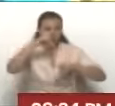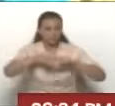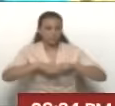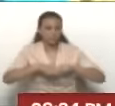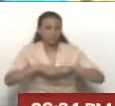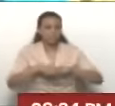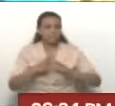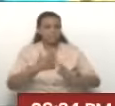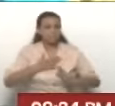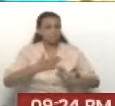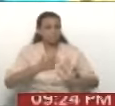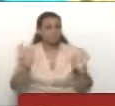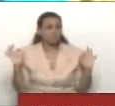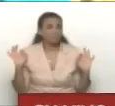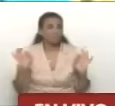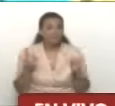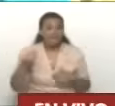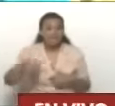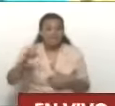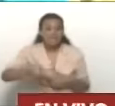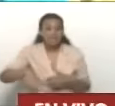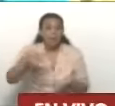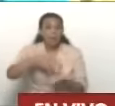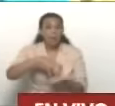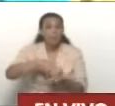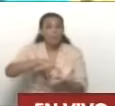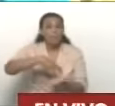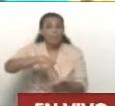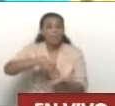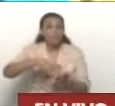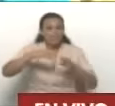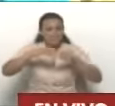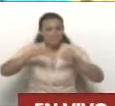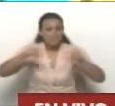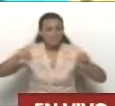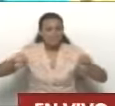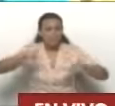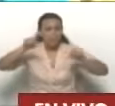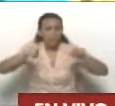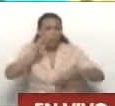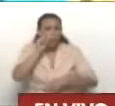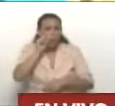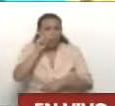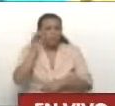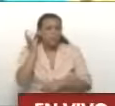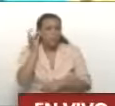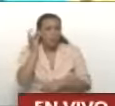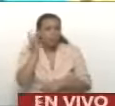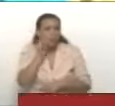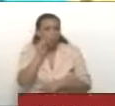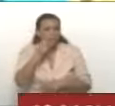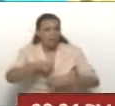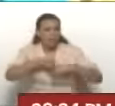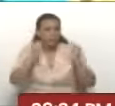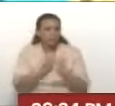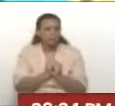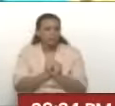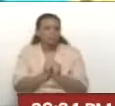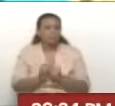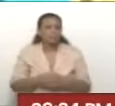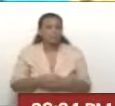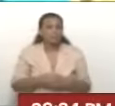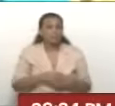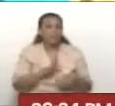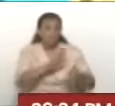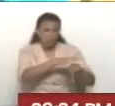desde la profundidad de Monagas, tierra de Juana Ramírez la Avanzadora,